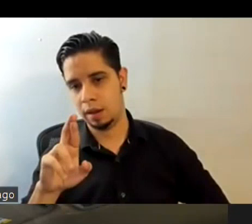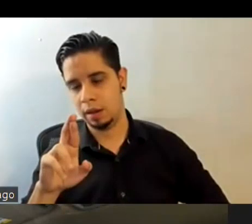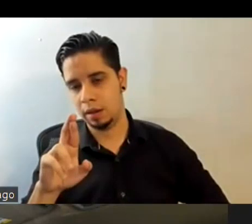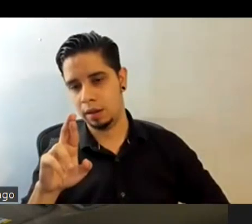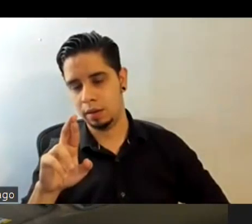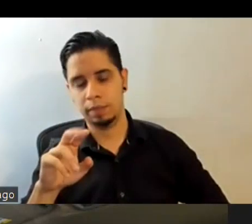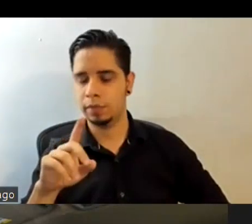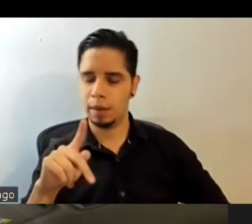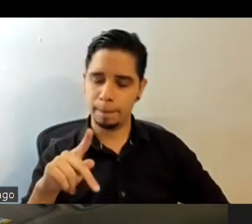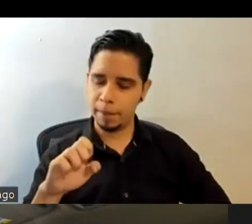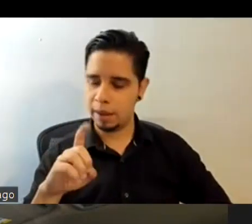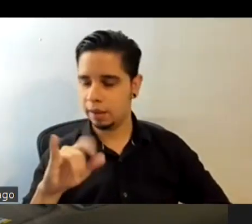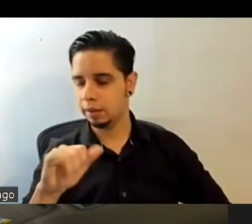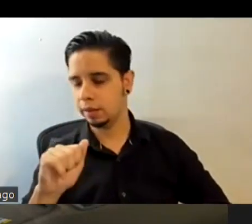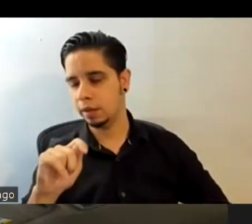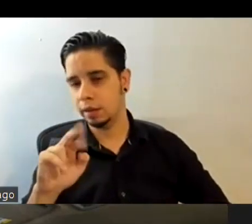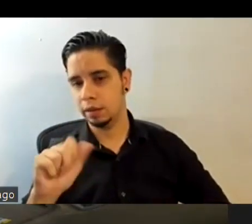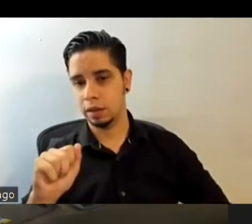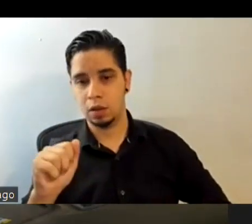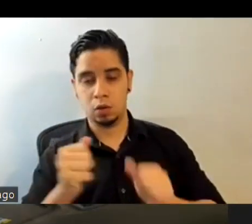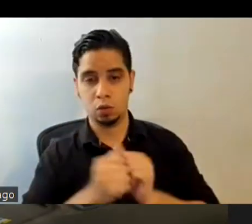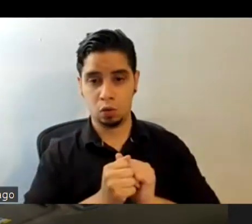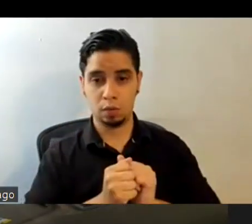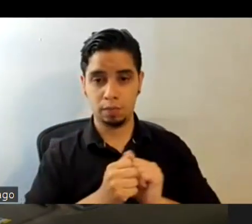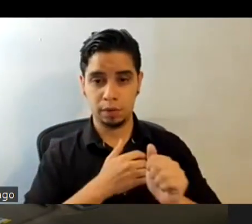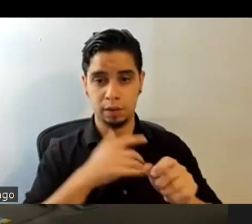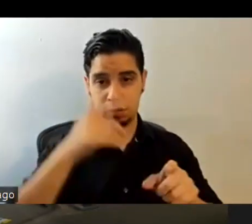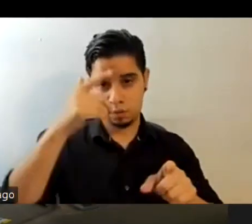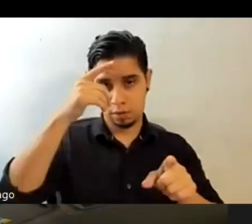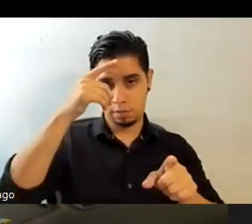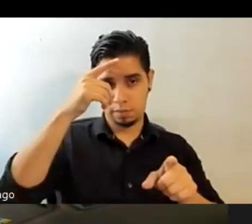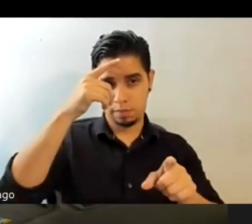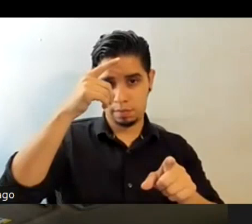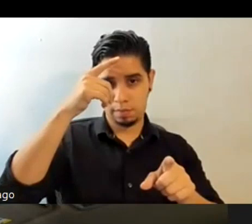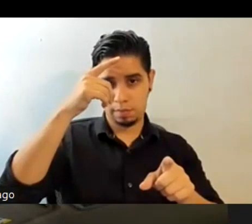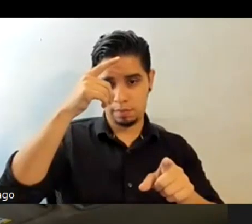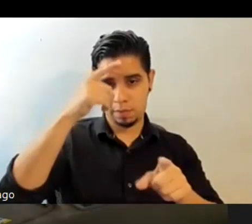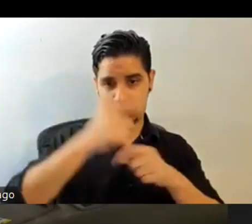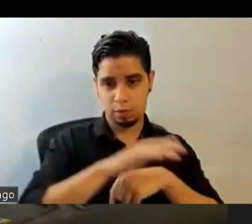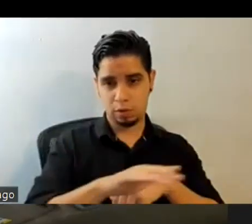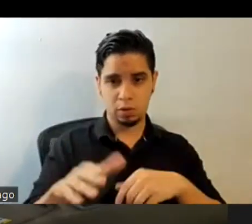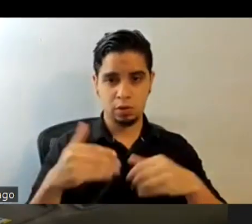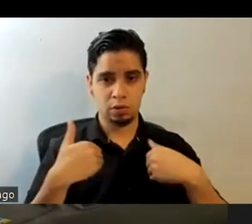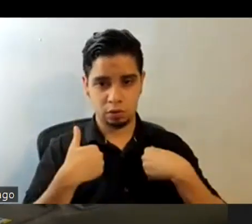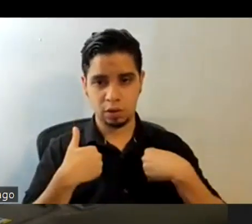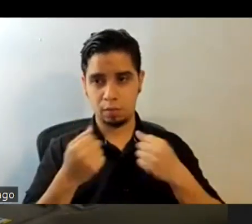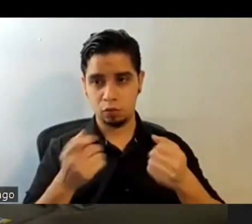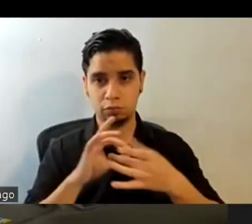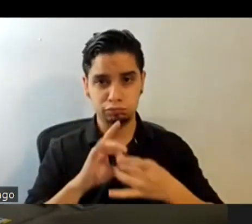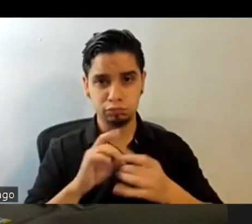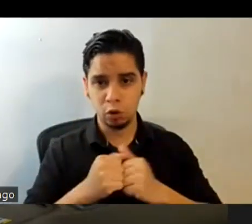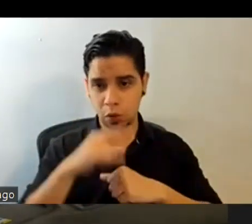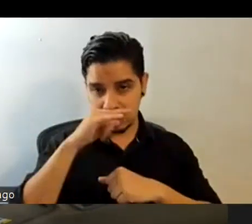mi relación ya con los hermanitos menores. Yo soy un hermano mayor, entonces tenía mucha relación con mis hermanos menores y